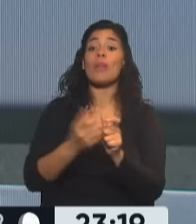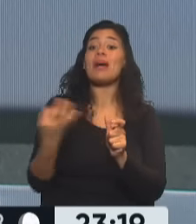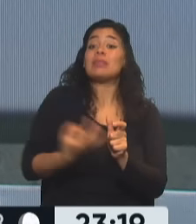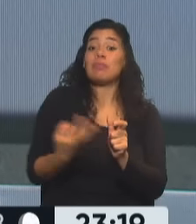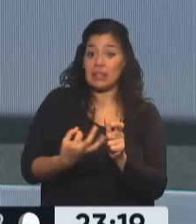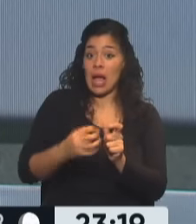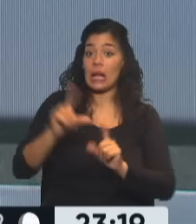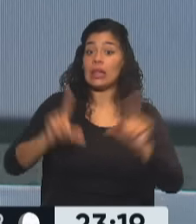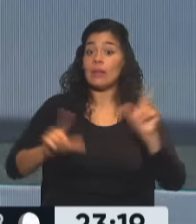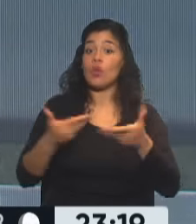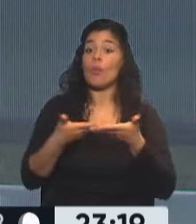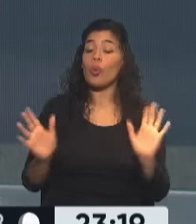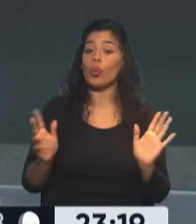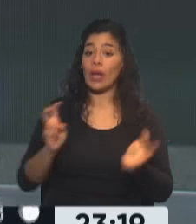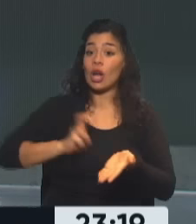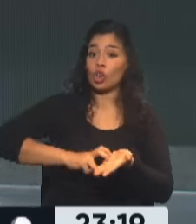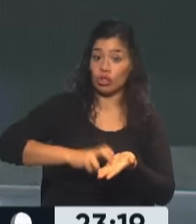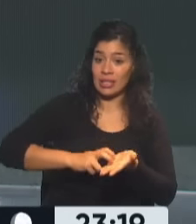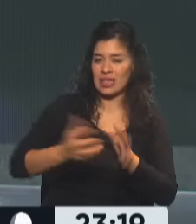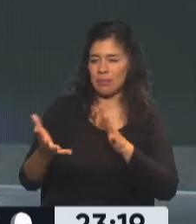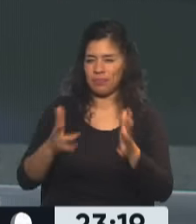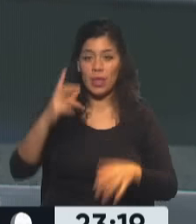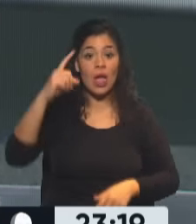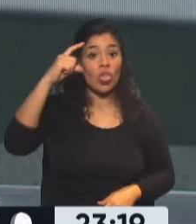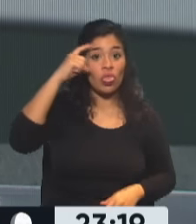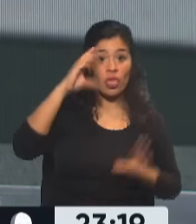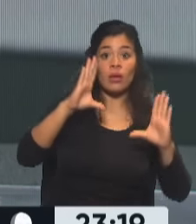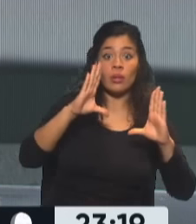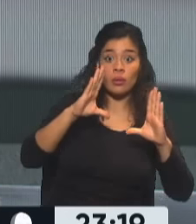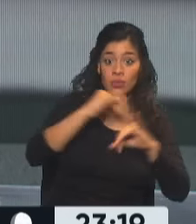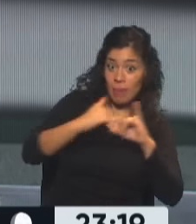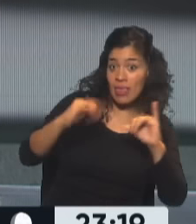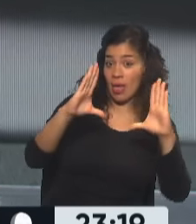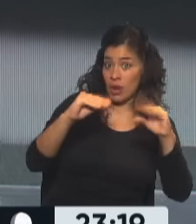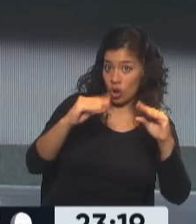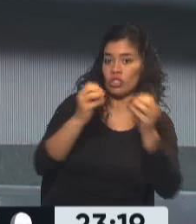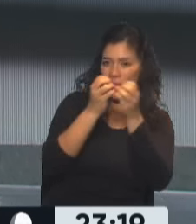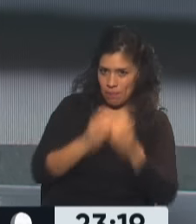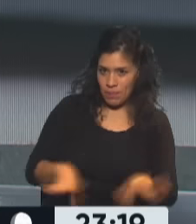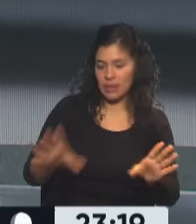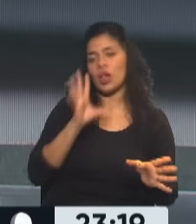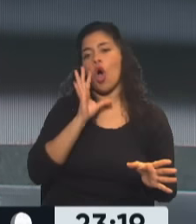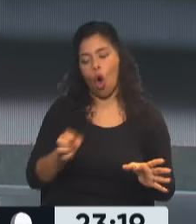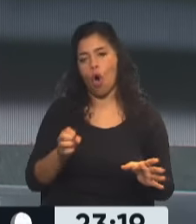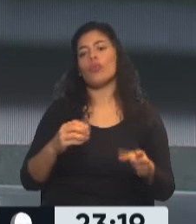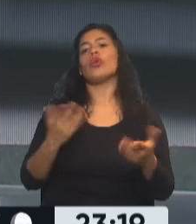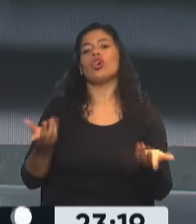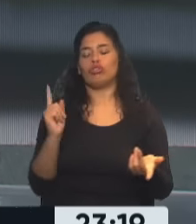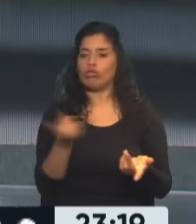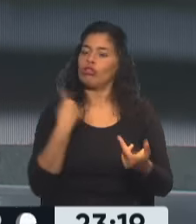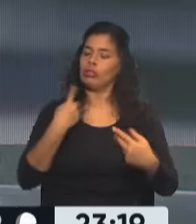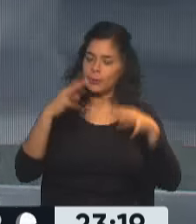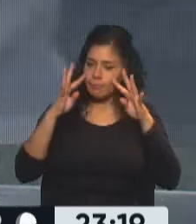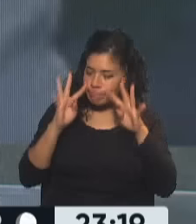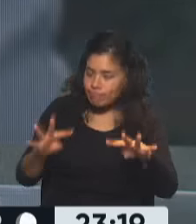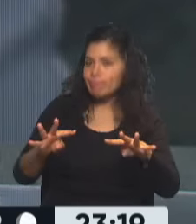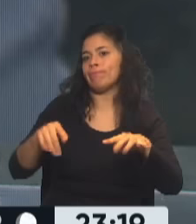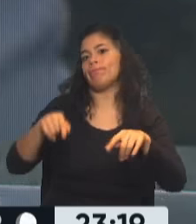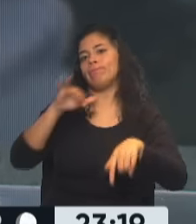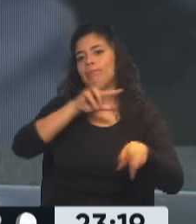Pública Noticias, comenzará 22:30, estará haciendo un resumen, por supuesto, de la jornada, con la mirada puesta en la